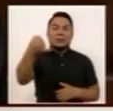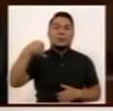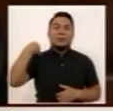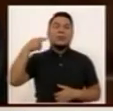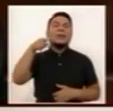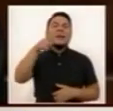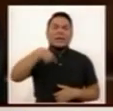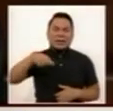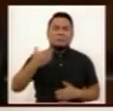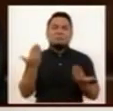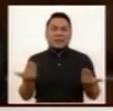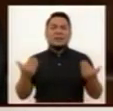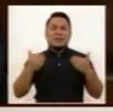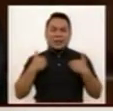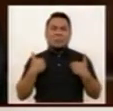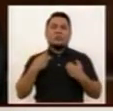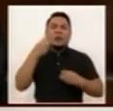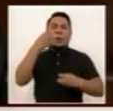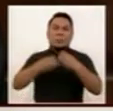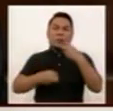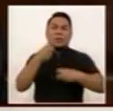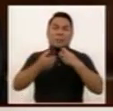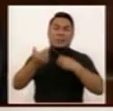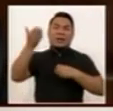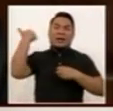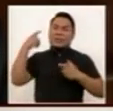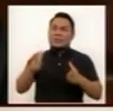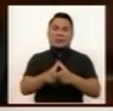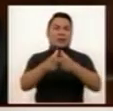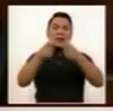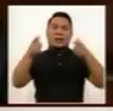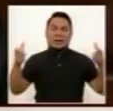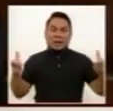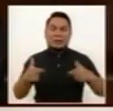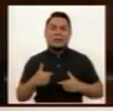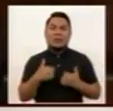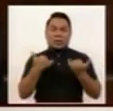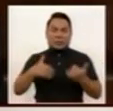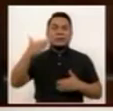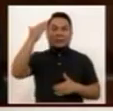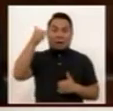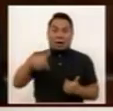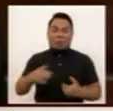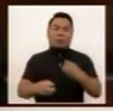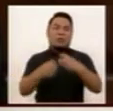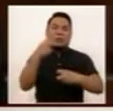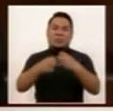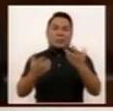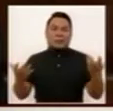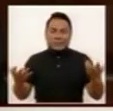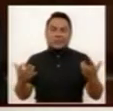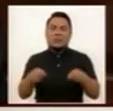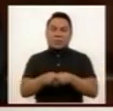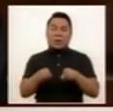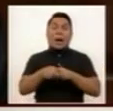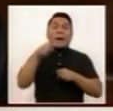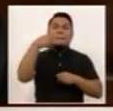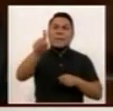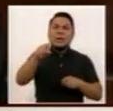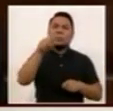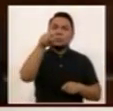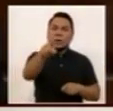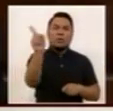enfrentado problemas aún más grandes que los que afrontamos hoy. No pierdan la fe en